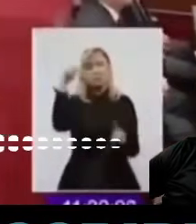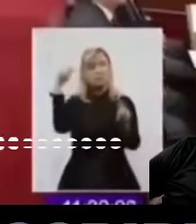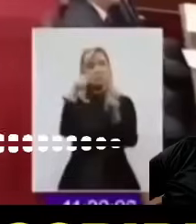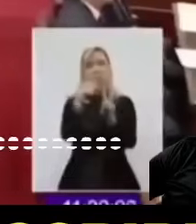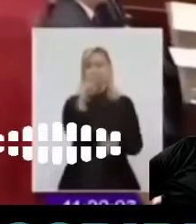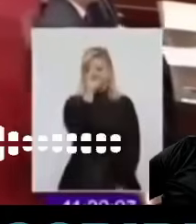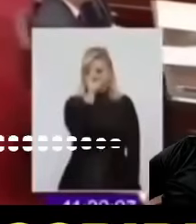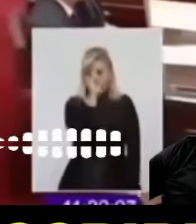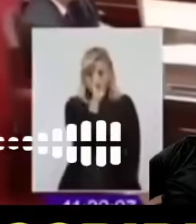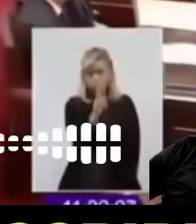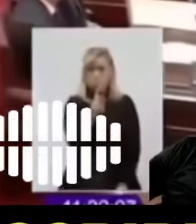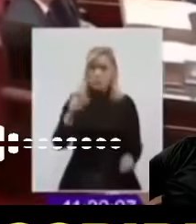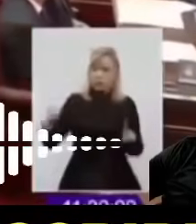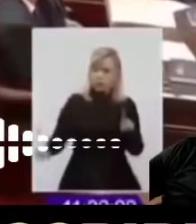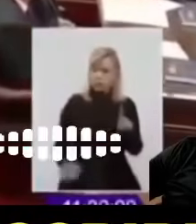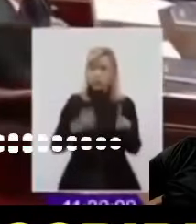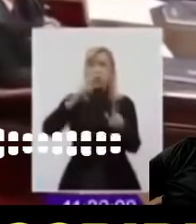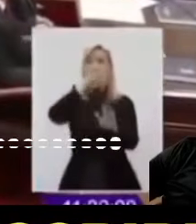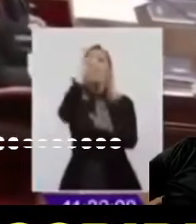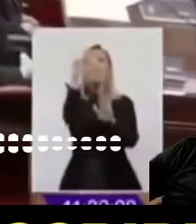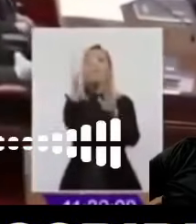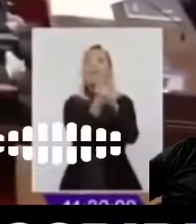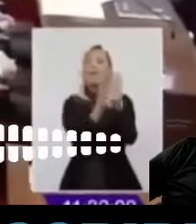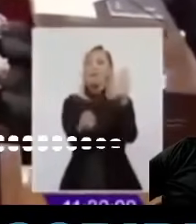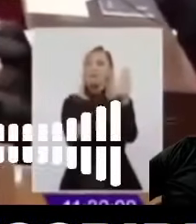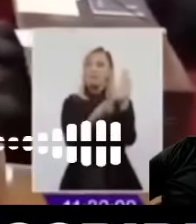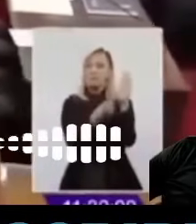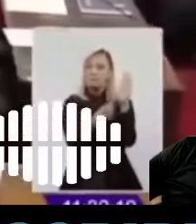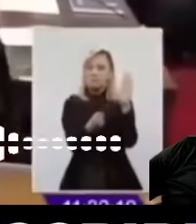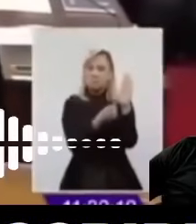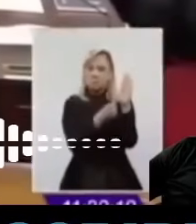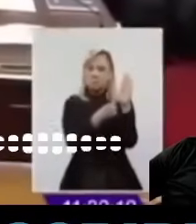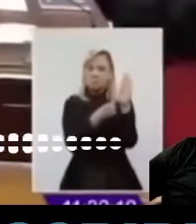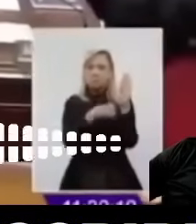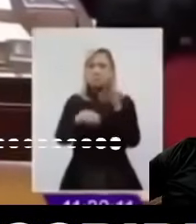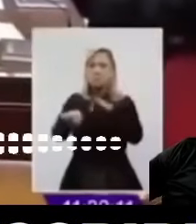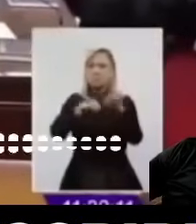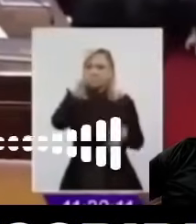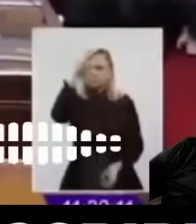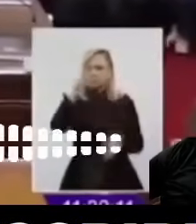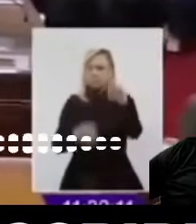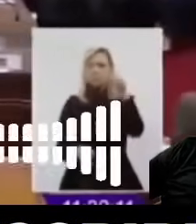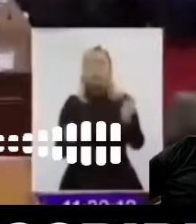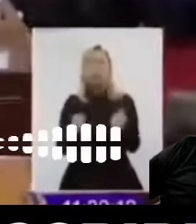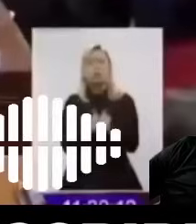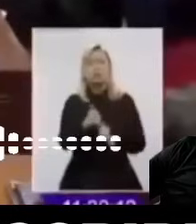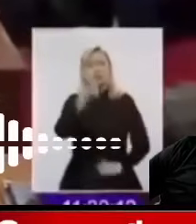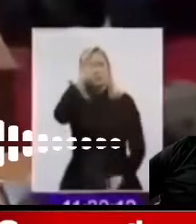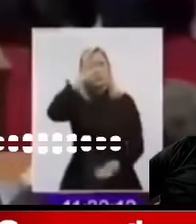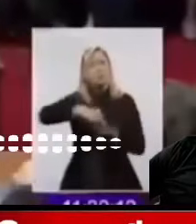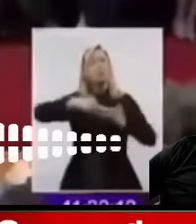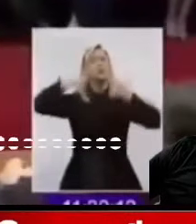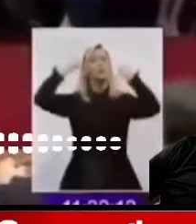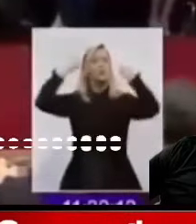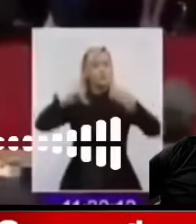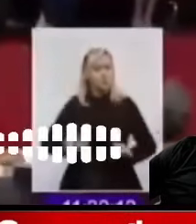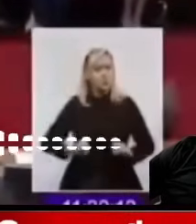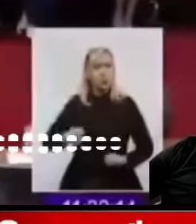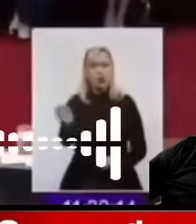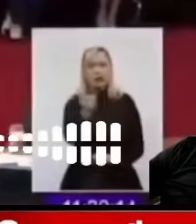y preservar la Justicia impartirla con plena con